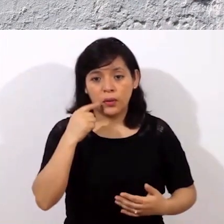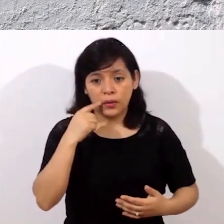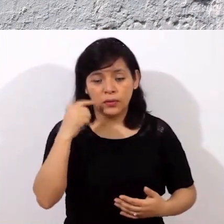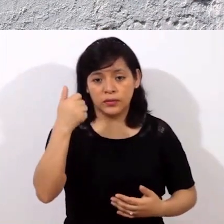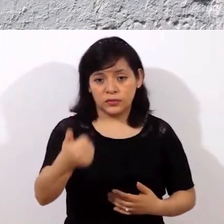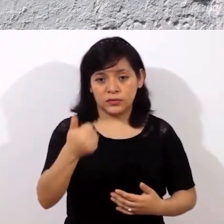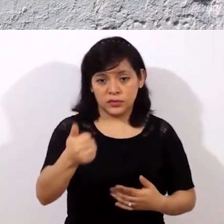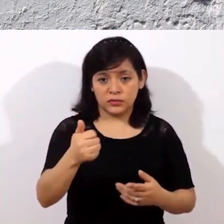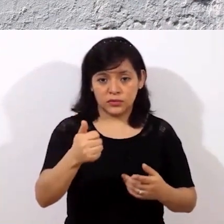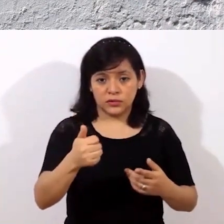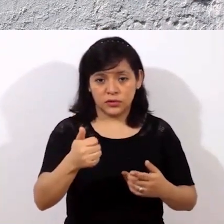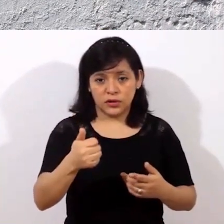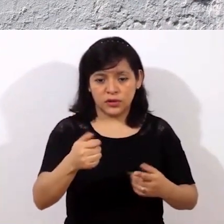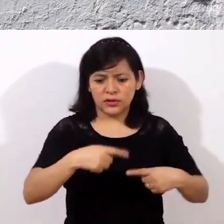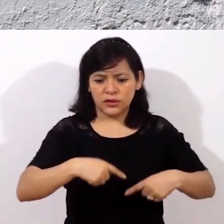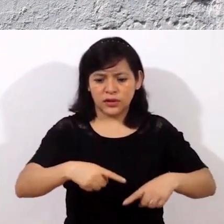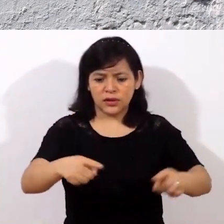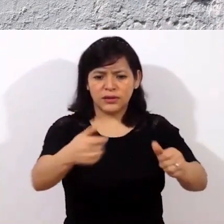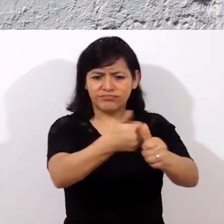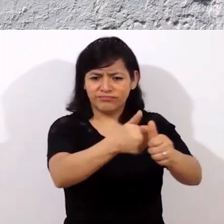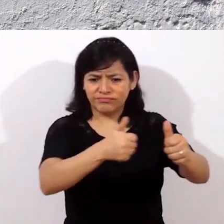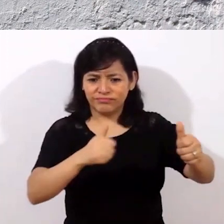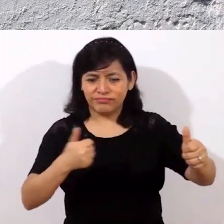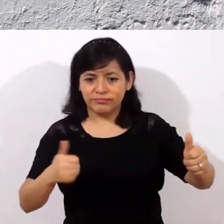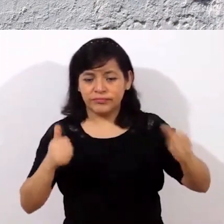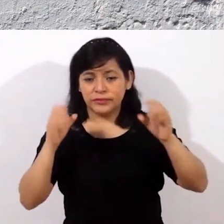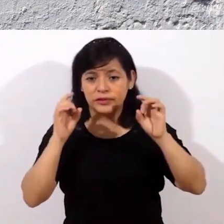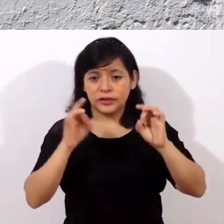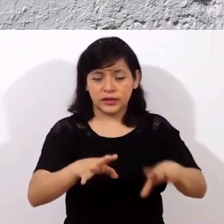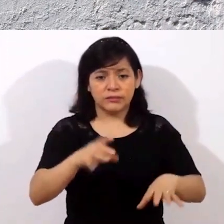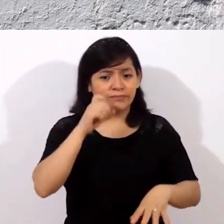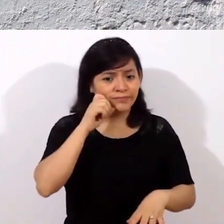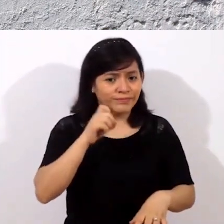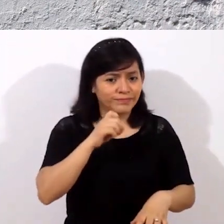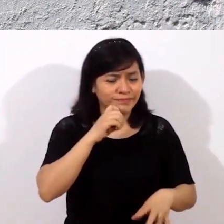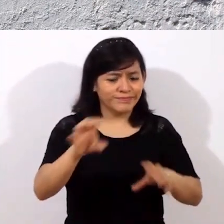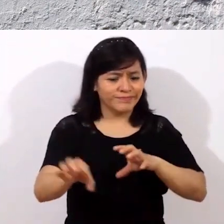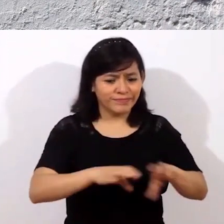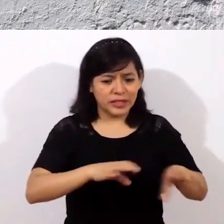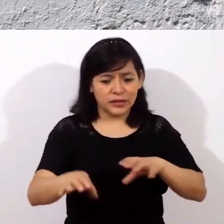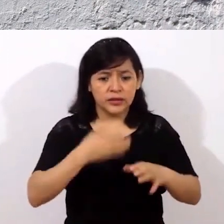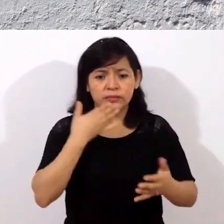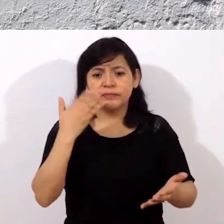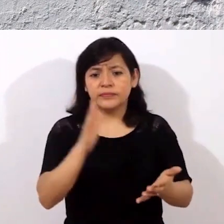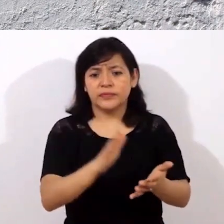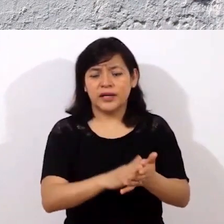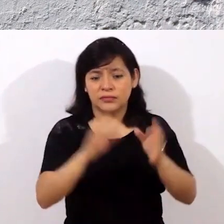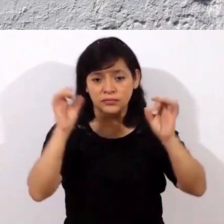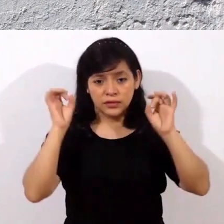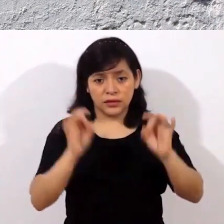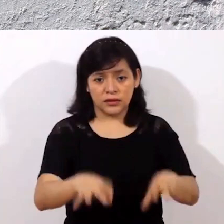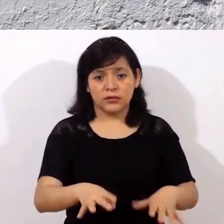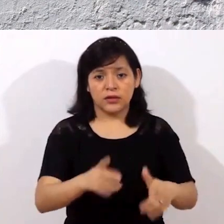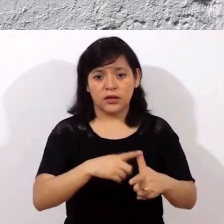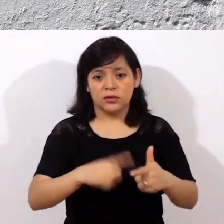a desviaciones inmorales. Los hombres cometían acciones viles. Entonces, si un padre de familia actúa